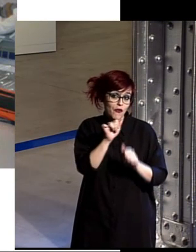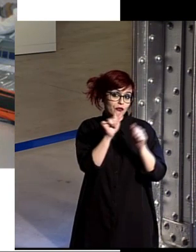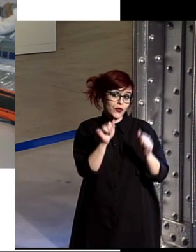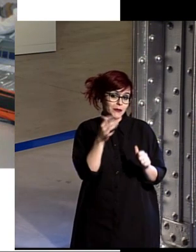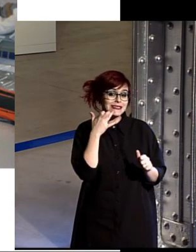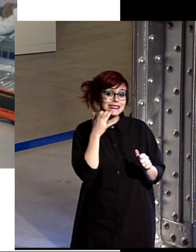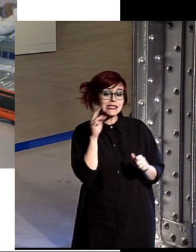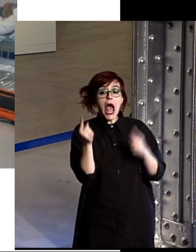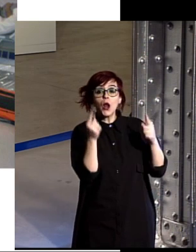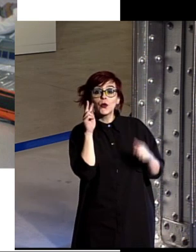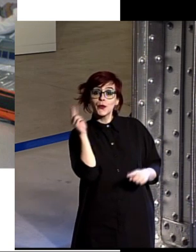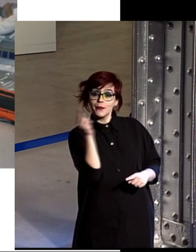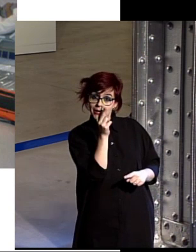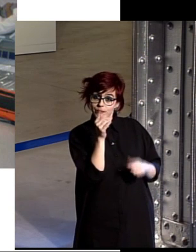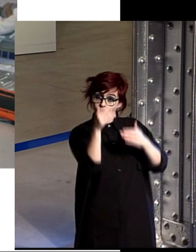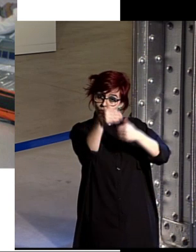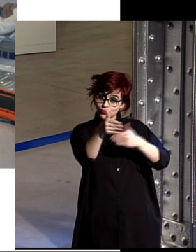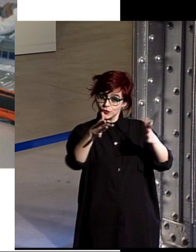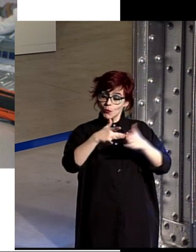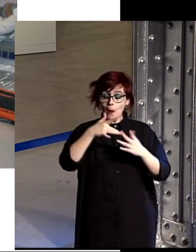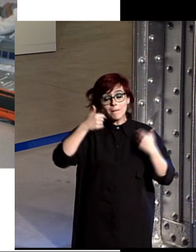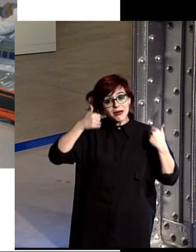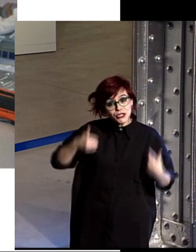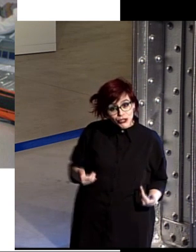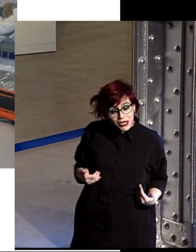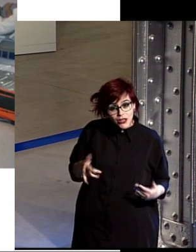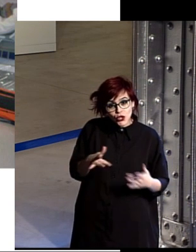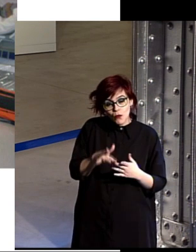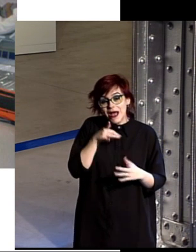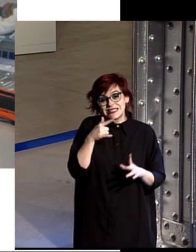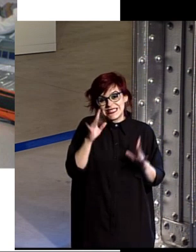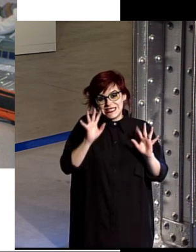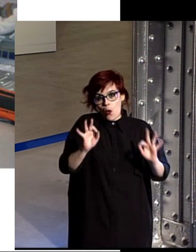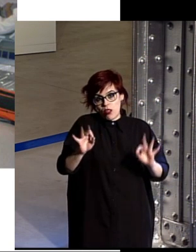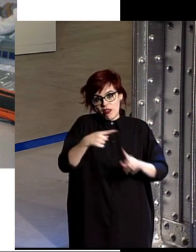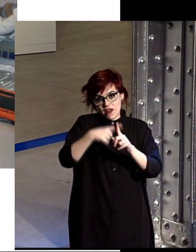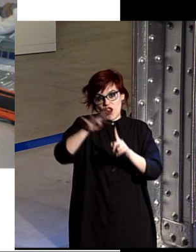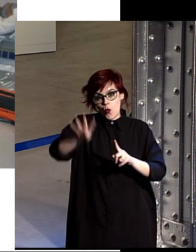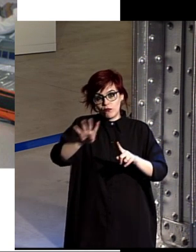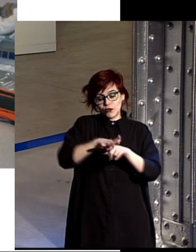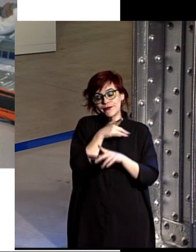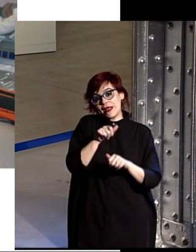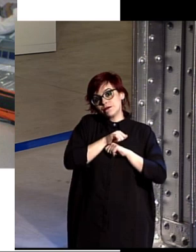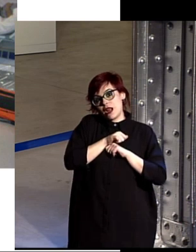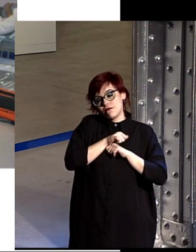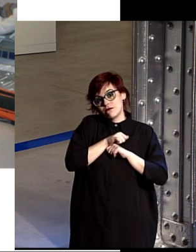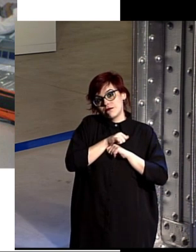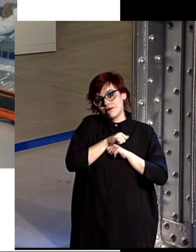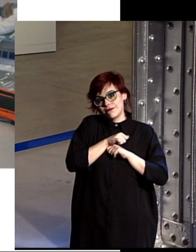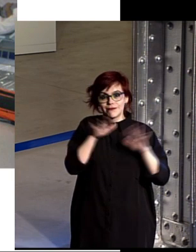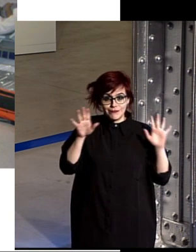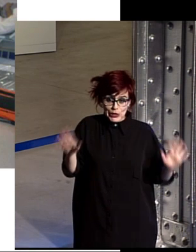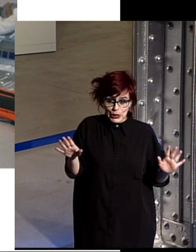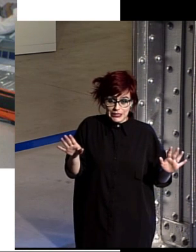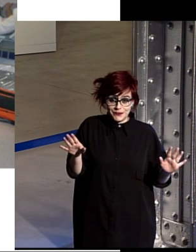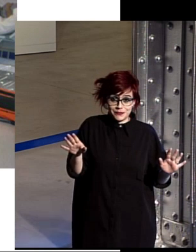nos está viendo alguien, esto es un cuarto donde se puede meter a una persona de bioseguridad 4. Y lo meten aquí y están esperando. De hecho, yo no sé si